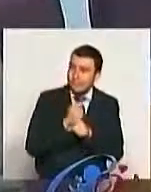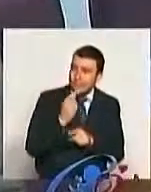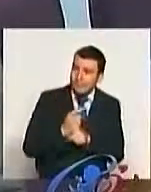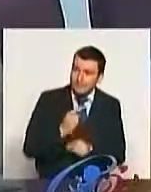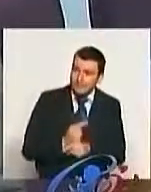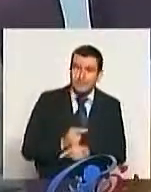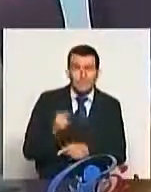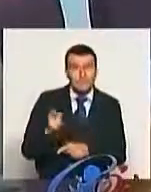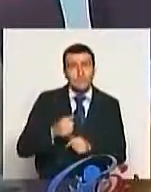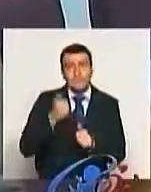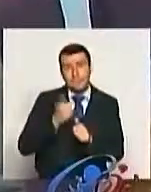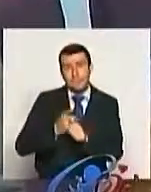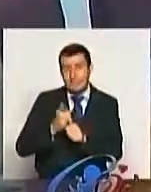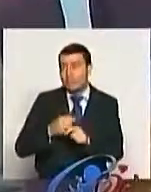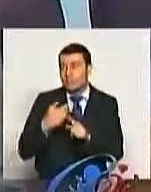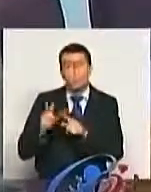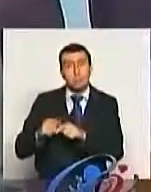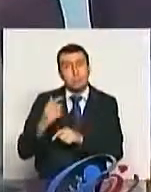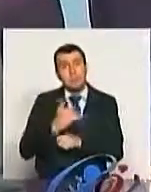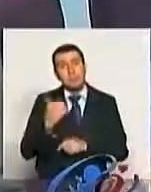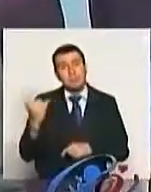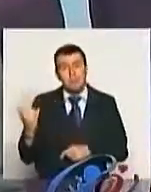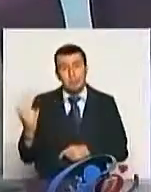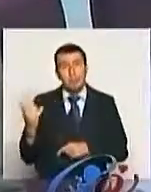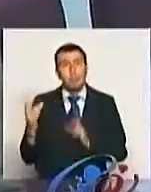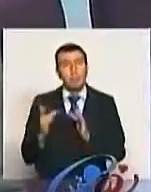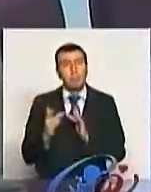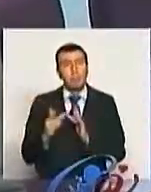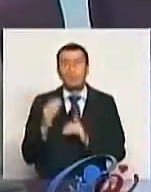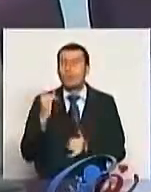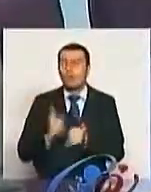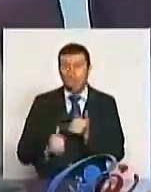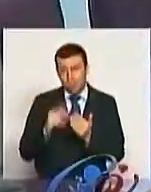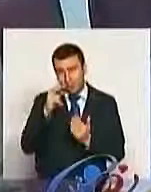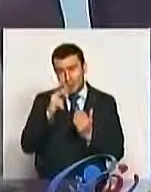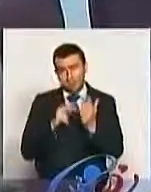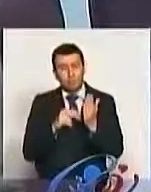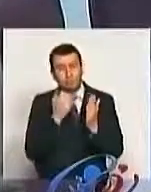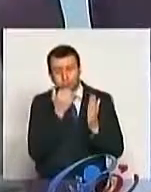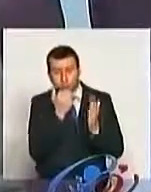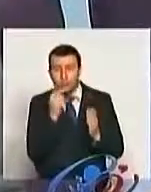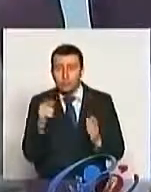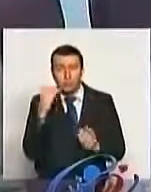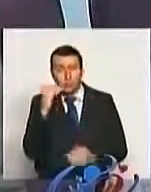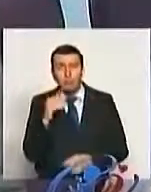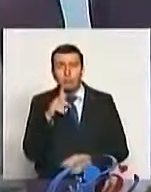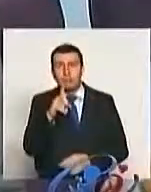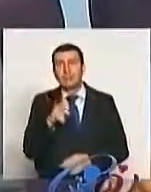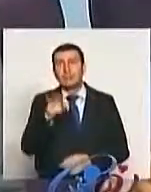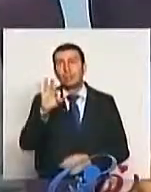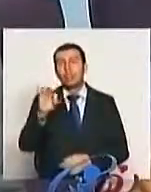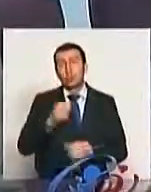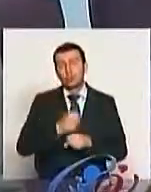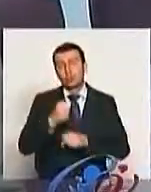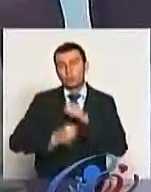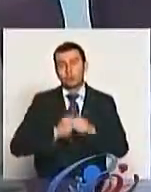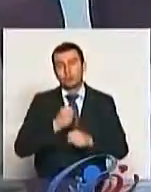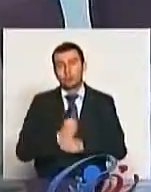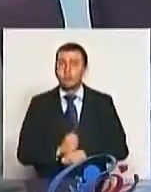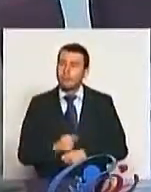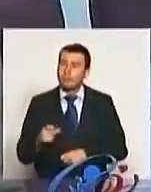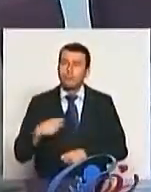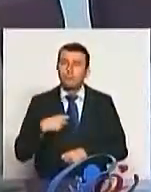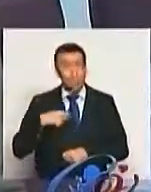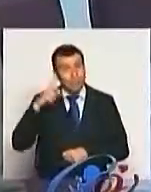cada caso que nos deja a nosotros. Último caso. Entonces, paciente de 68 años, presenta